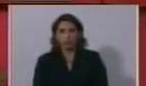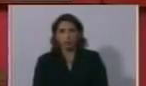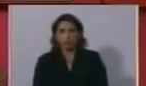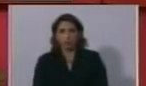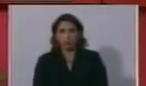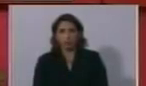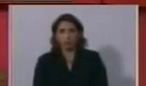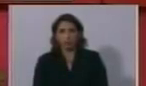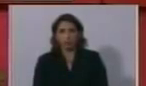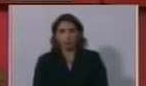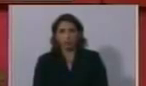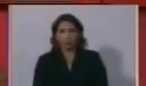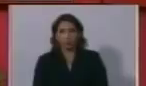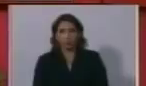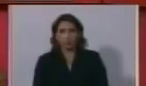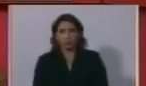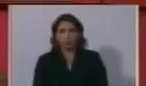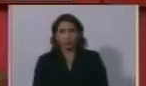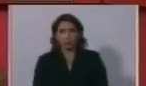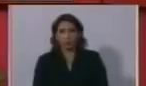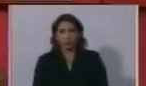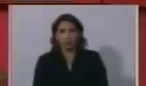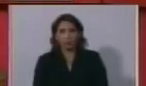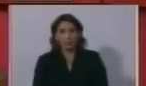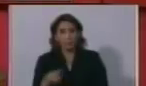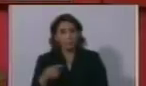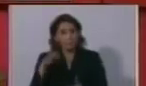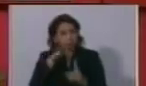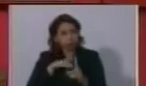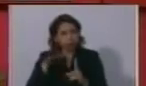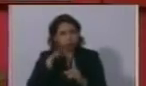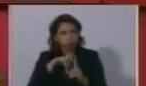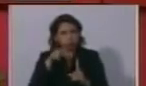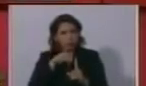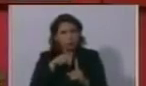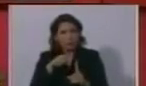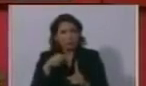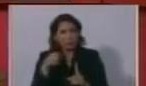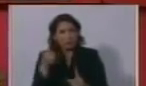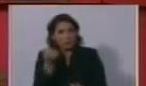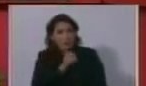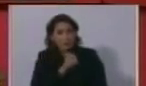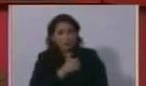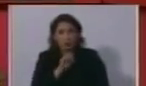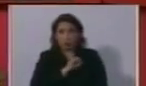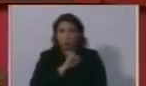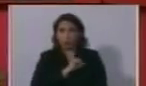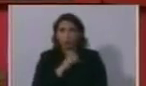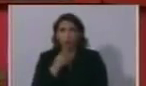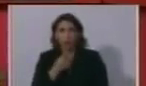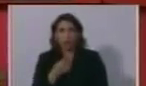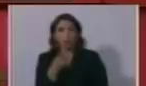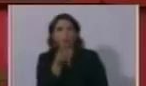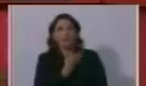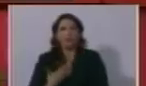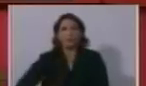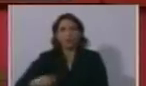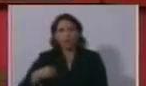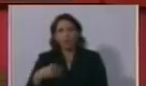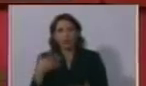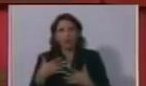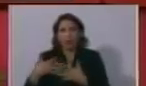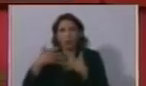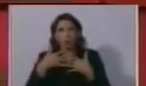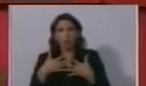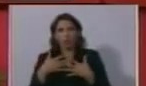elección en México. Para generar terror, así como se vino el vicepresidente Mike Pence a una gira a Latinoamérica a